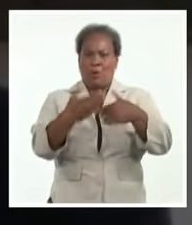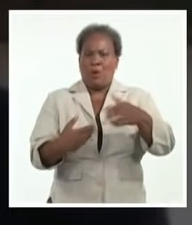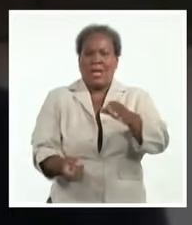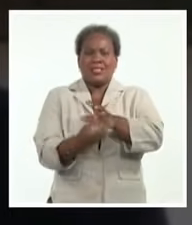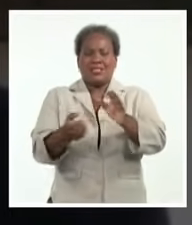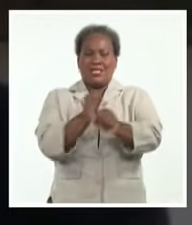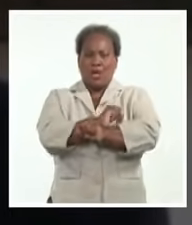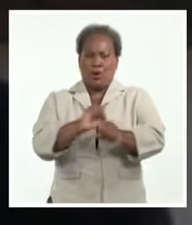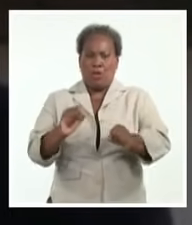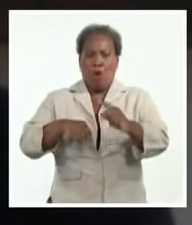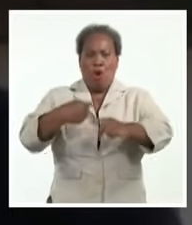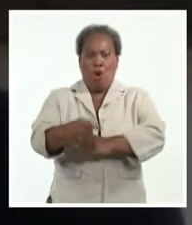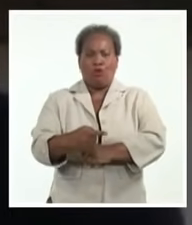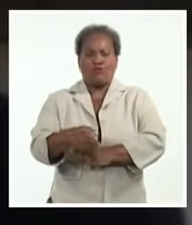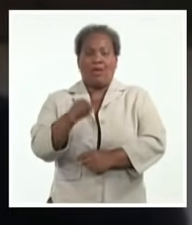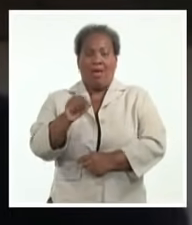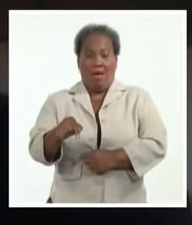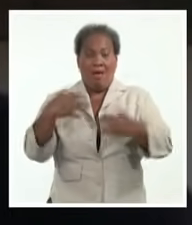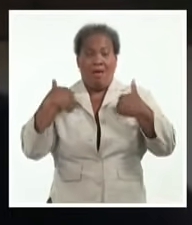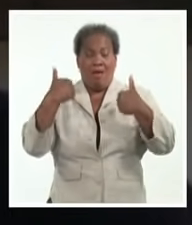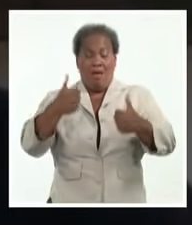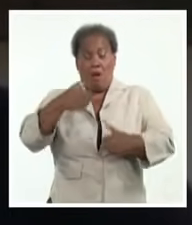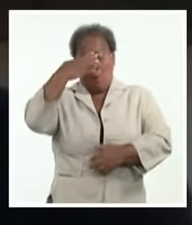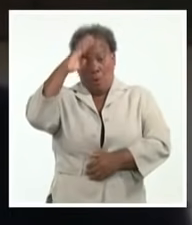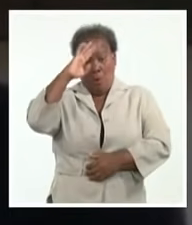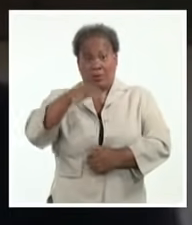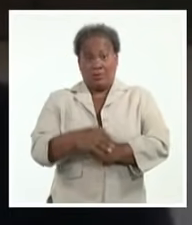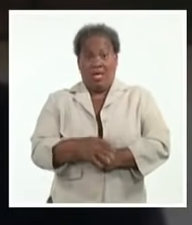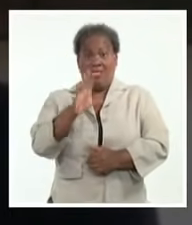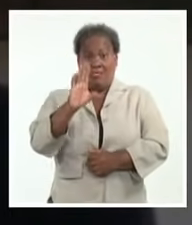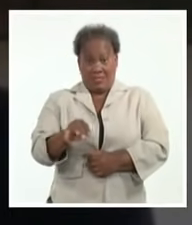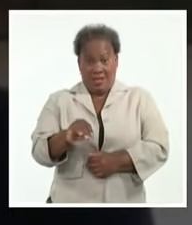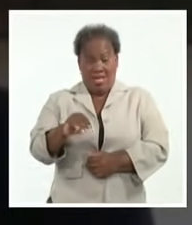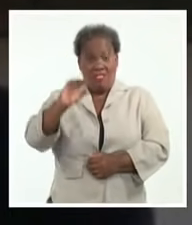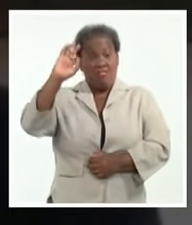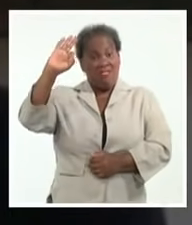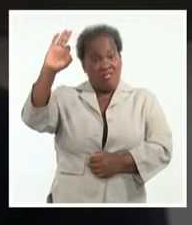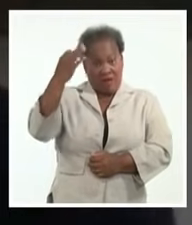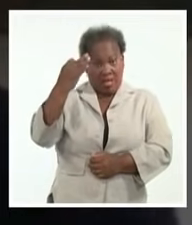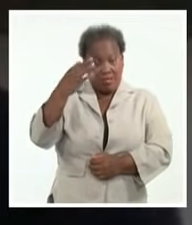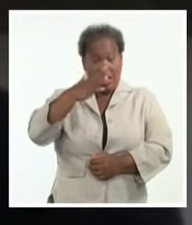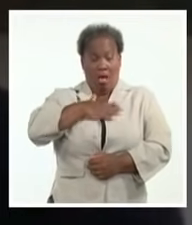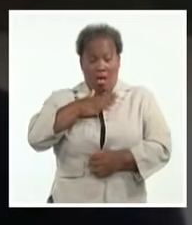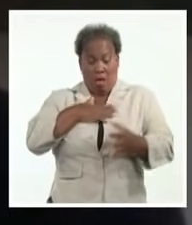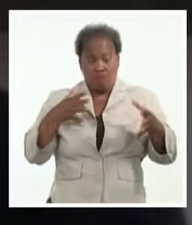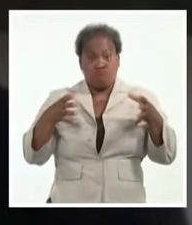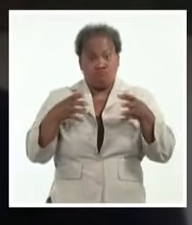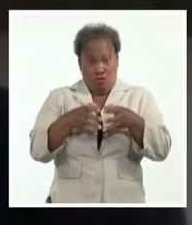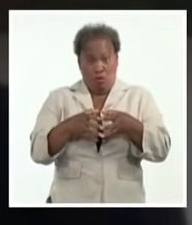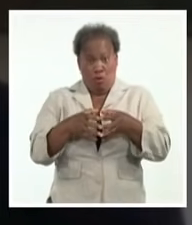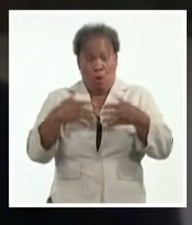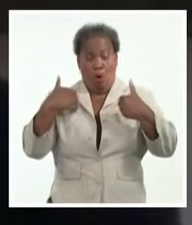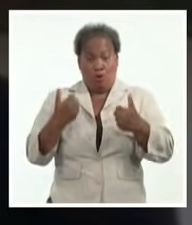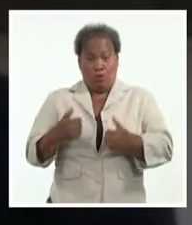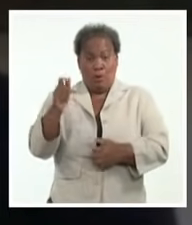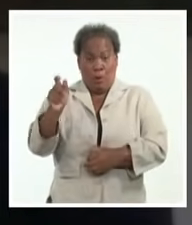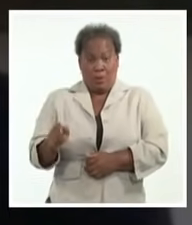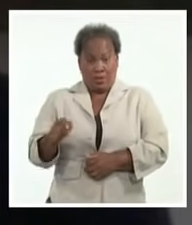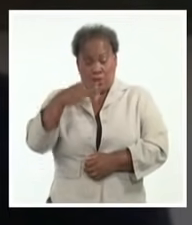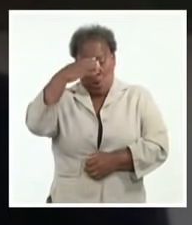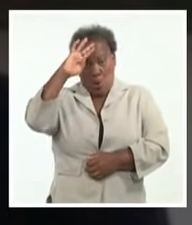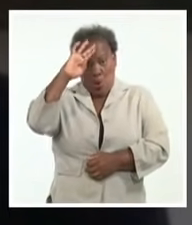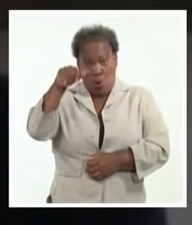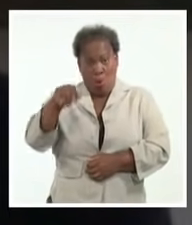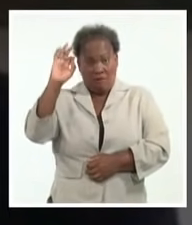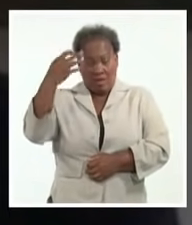contra nuestra embajada. Finalmente, trasladarles de París, a nombre de todo nuestro colectivo de la misión diplomática de Cuba en Francia, un